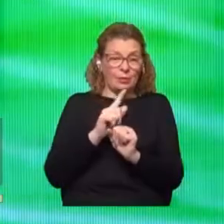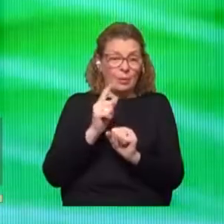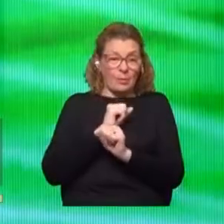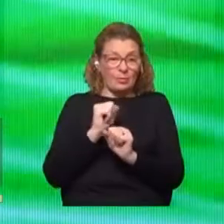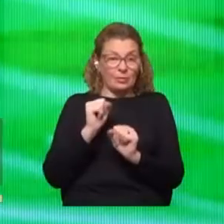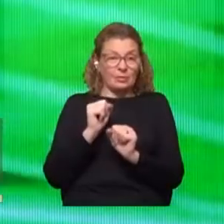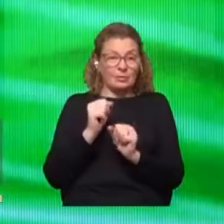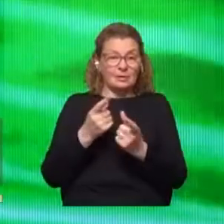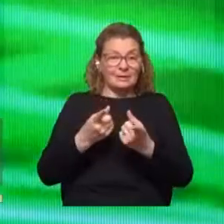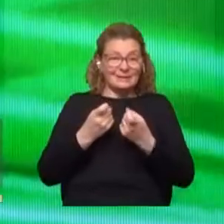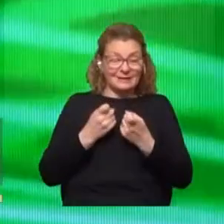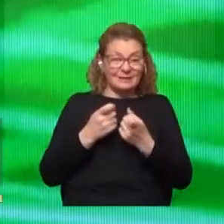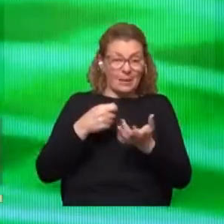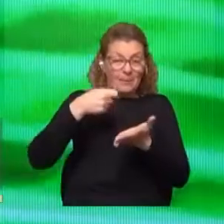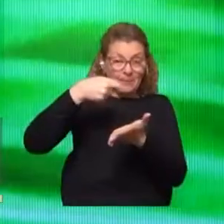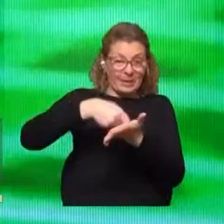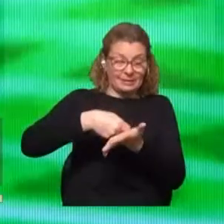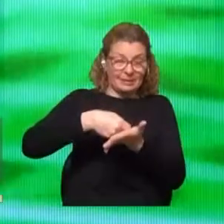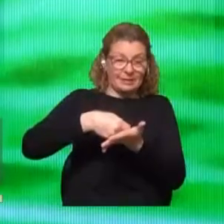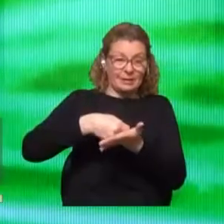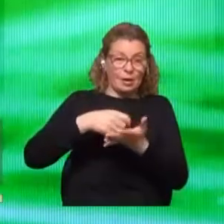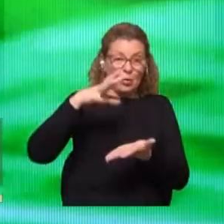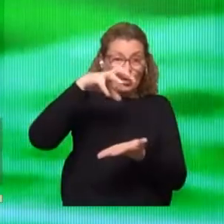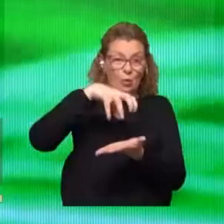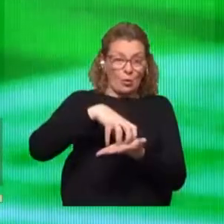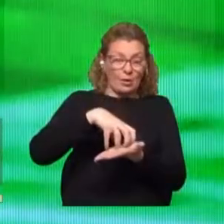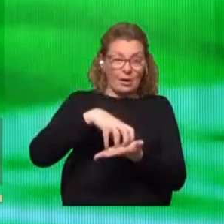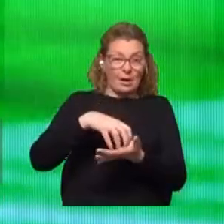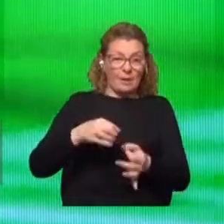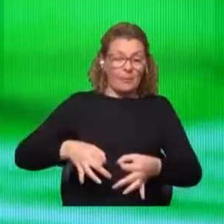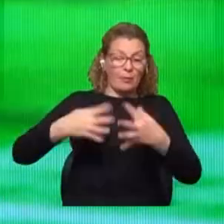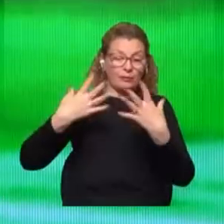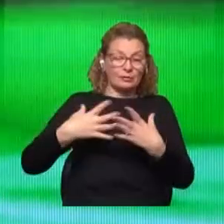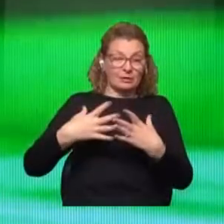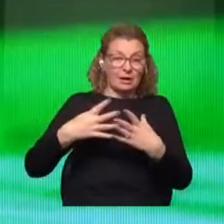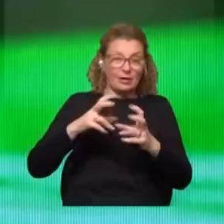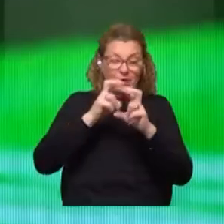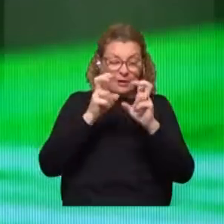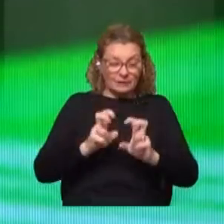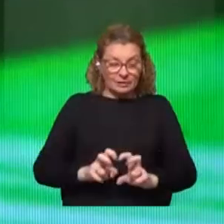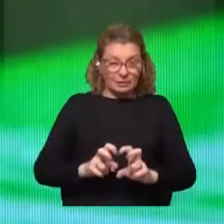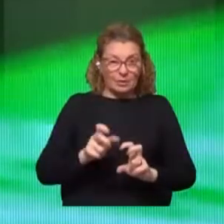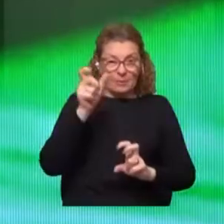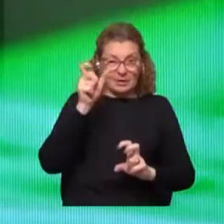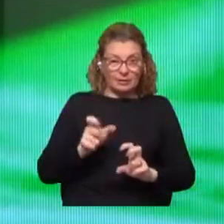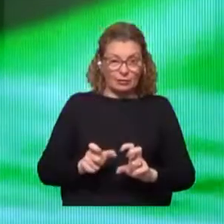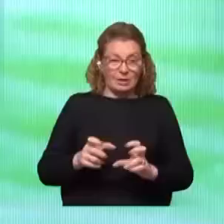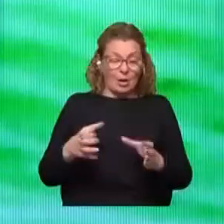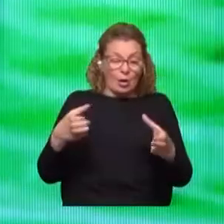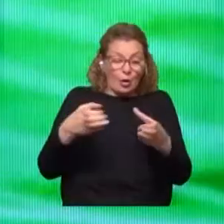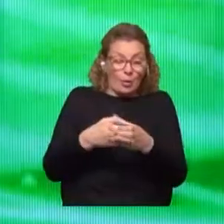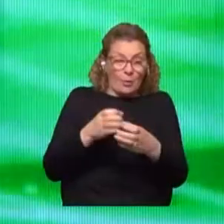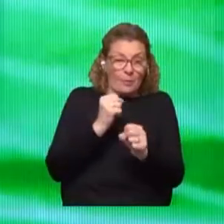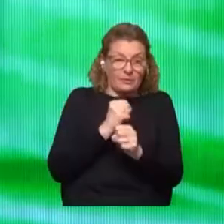porque porque se necesita recursos lugar profesionales investigadores equipos multidisciplinarios